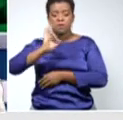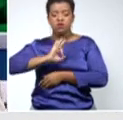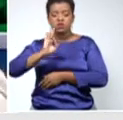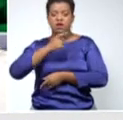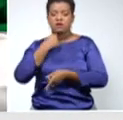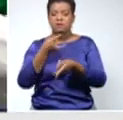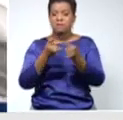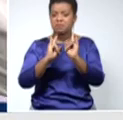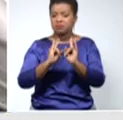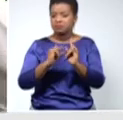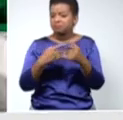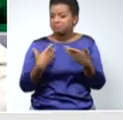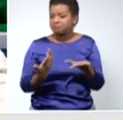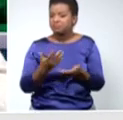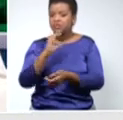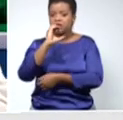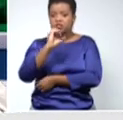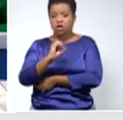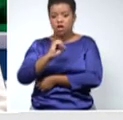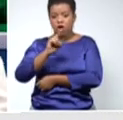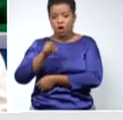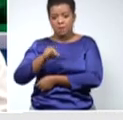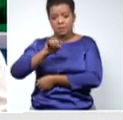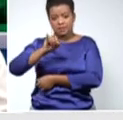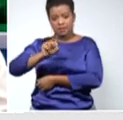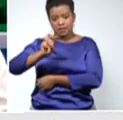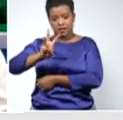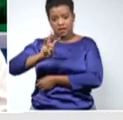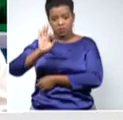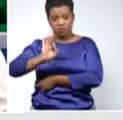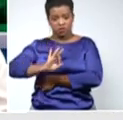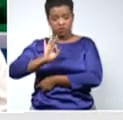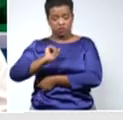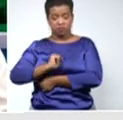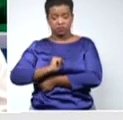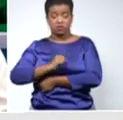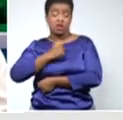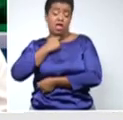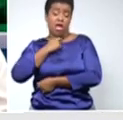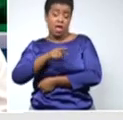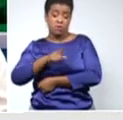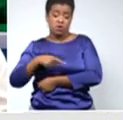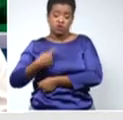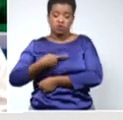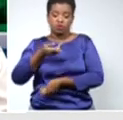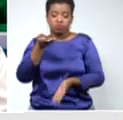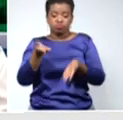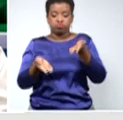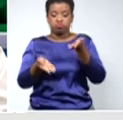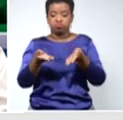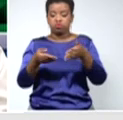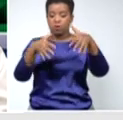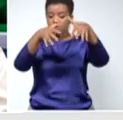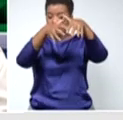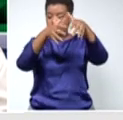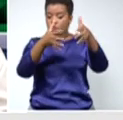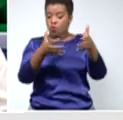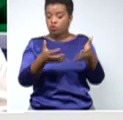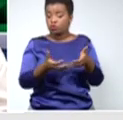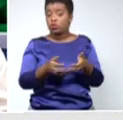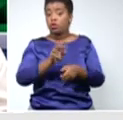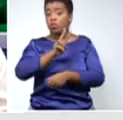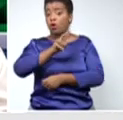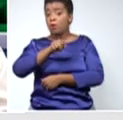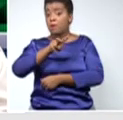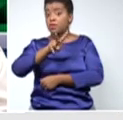0,63%, que estemos por debajo de la letalidad del mundo, que es del